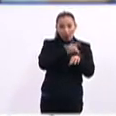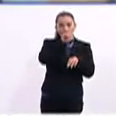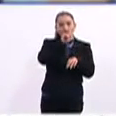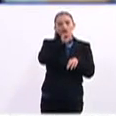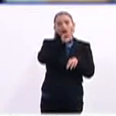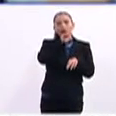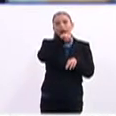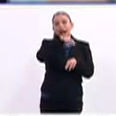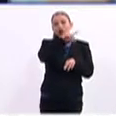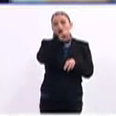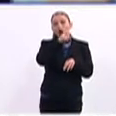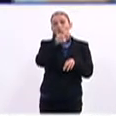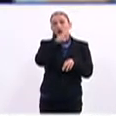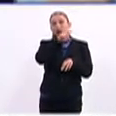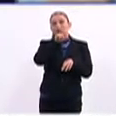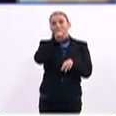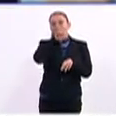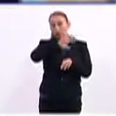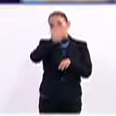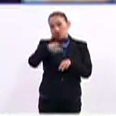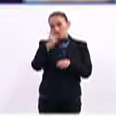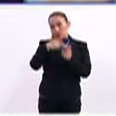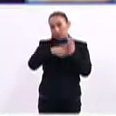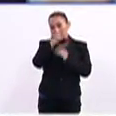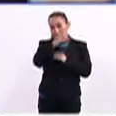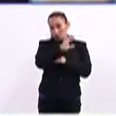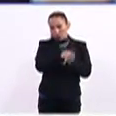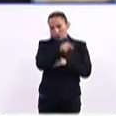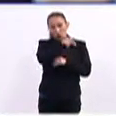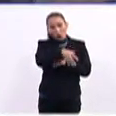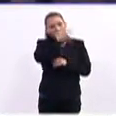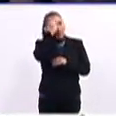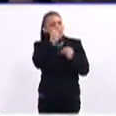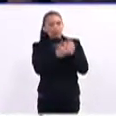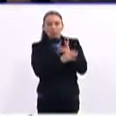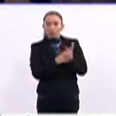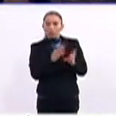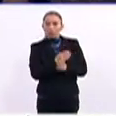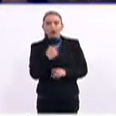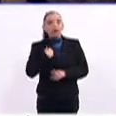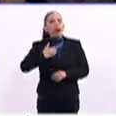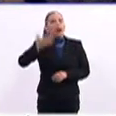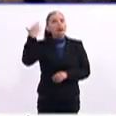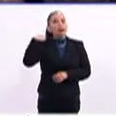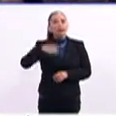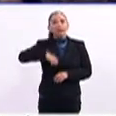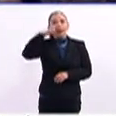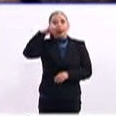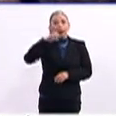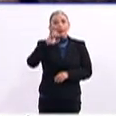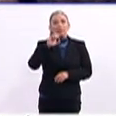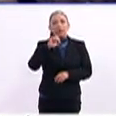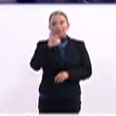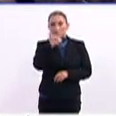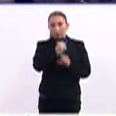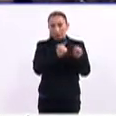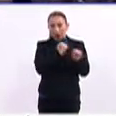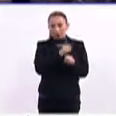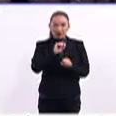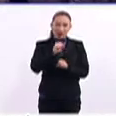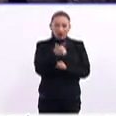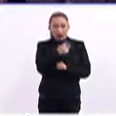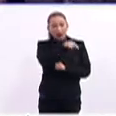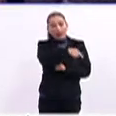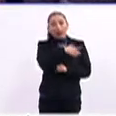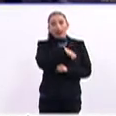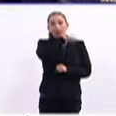Lorenzo González, que murió en el 2003, del cual aprendí muchísimo. Yo tenía en ese momento 27 años, 26,